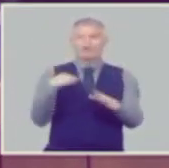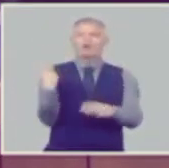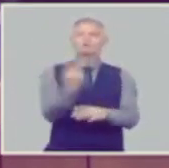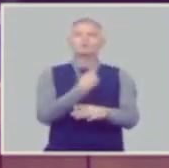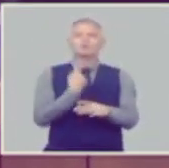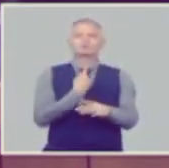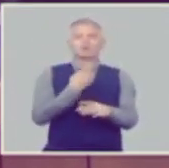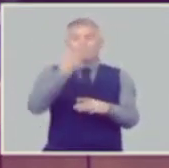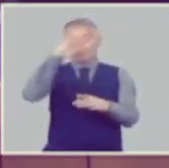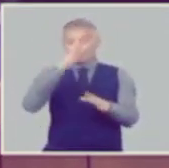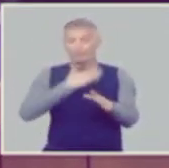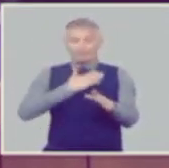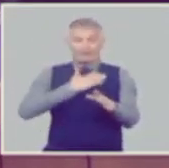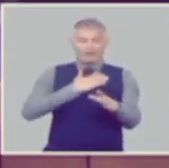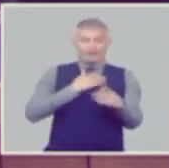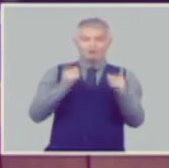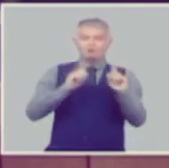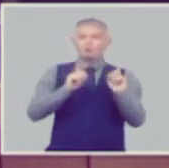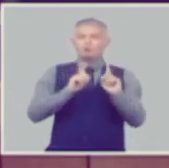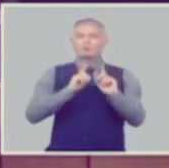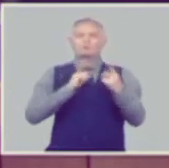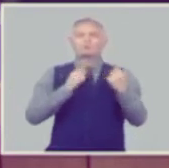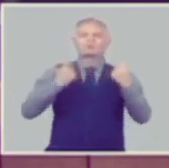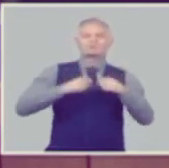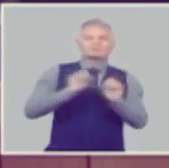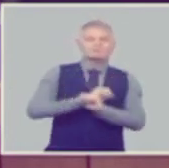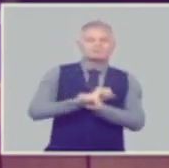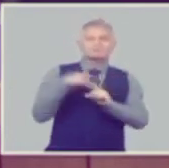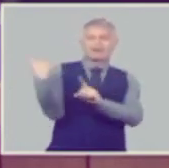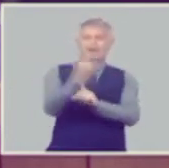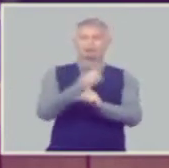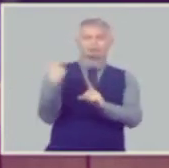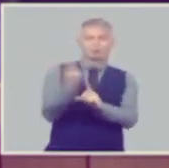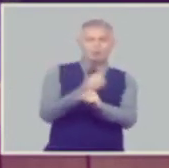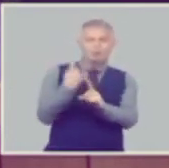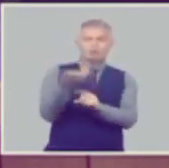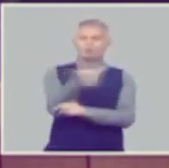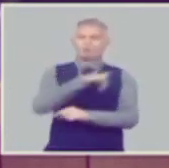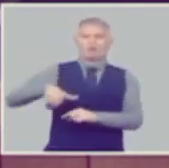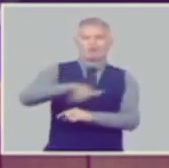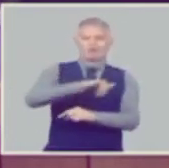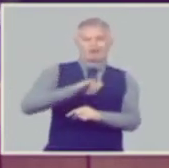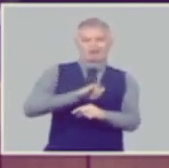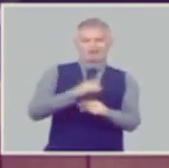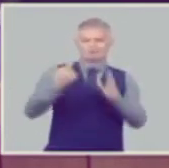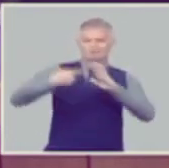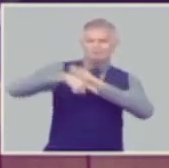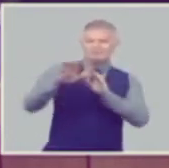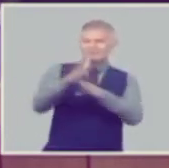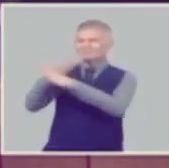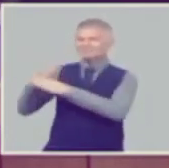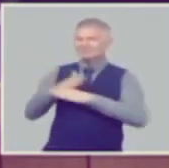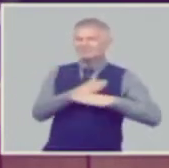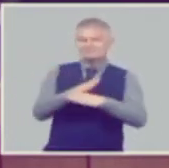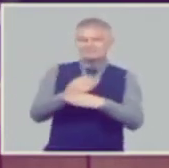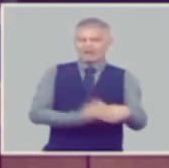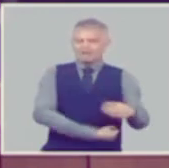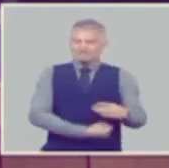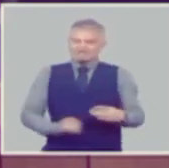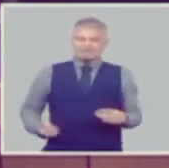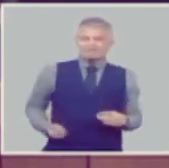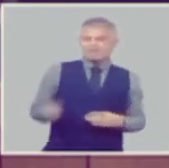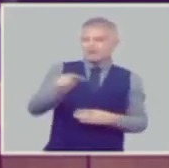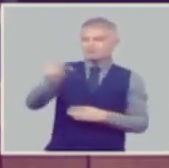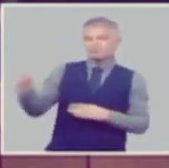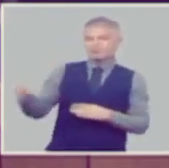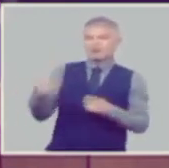y no pedestal, dijo José Martí, marcando las profundas diferencias entre quienes están dispuestos al sacrificio por servirla